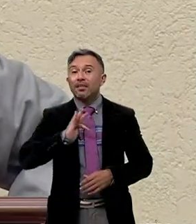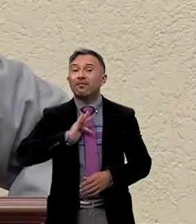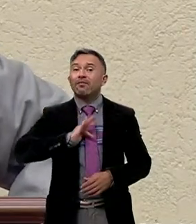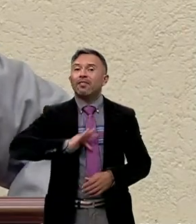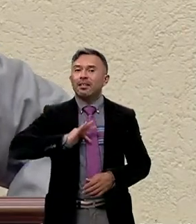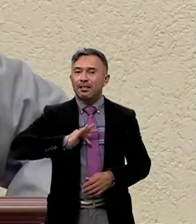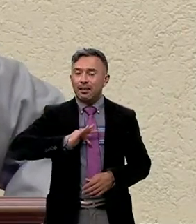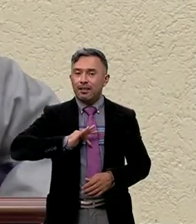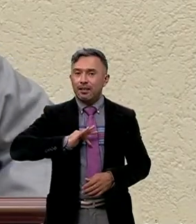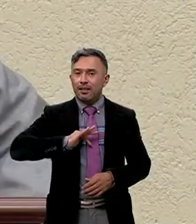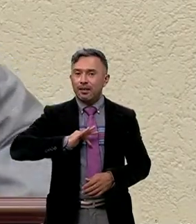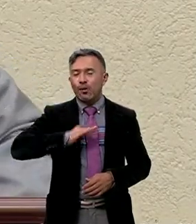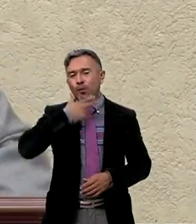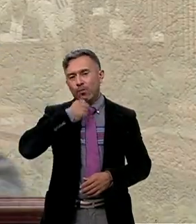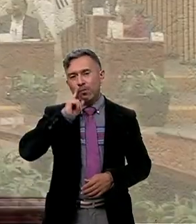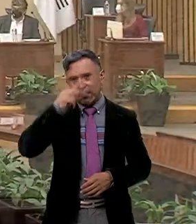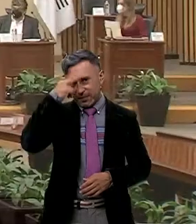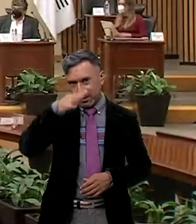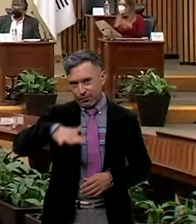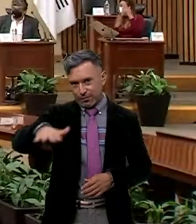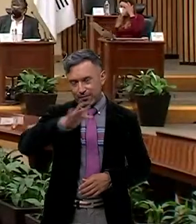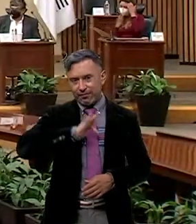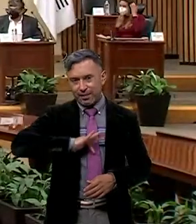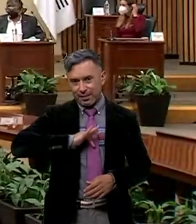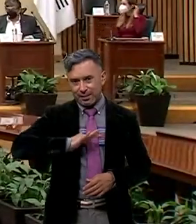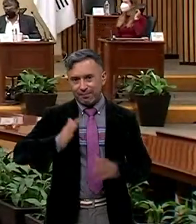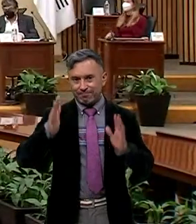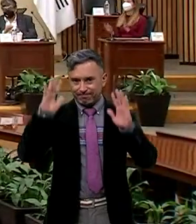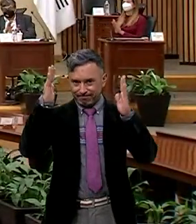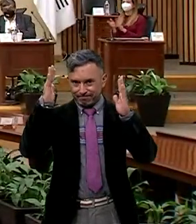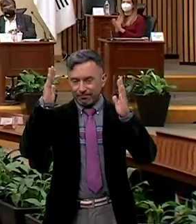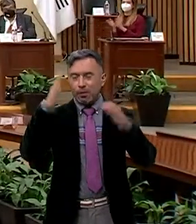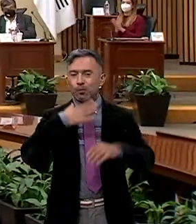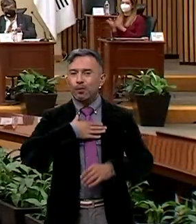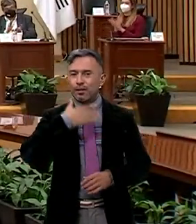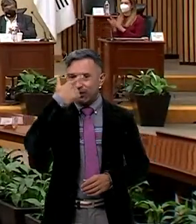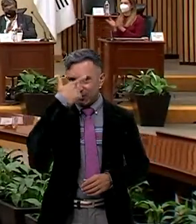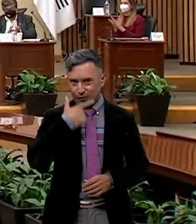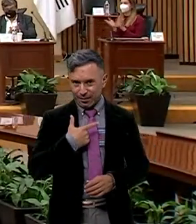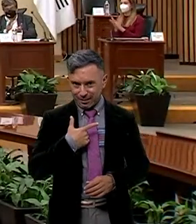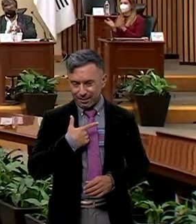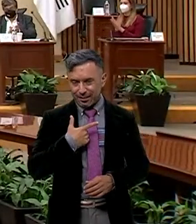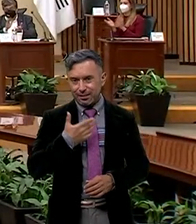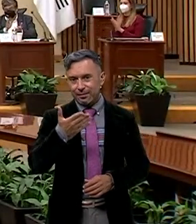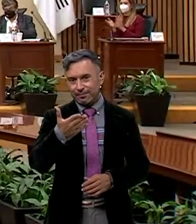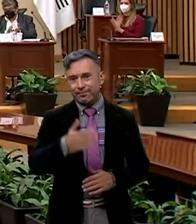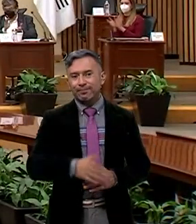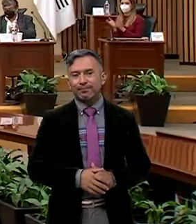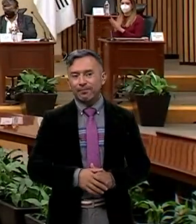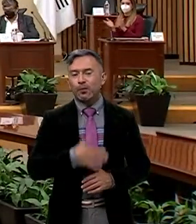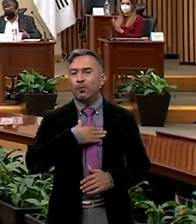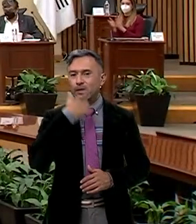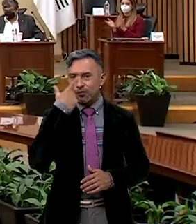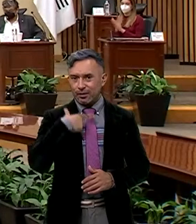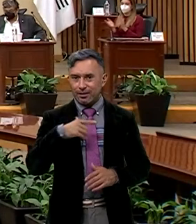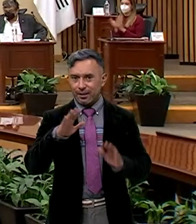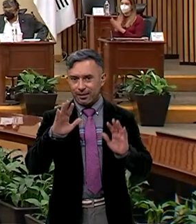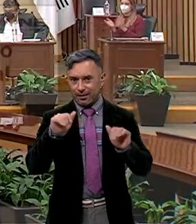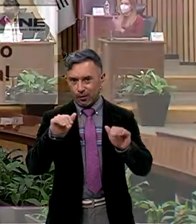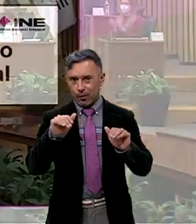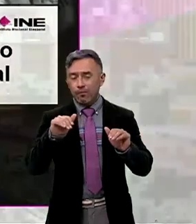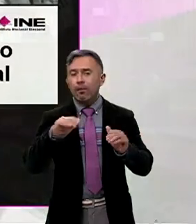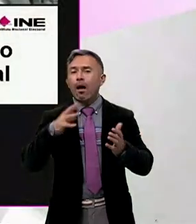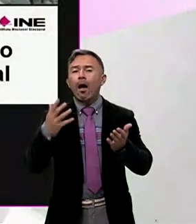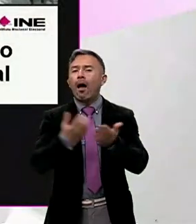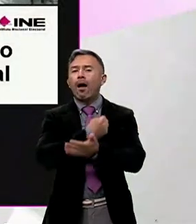a las y los mexicanos buenas noches entonces en